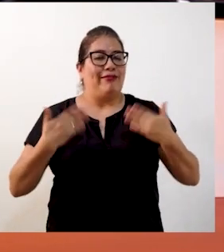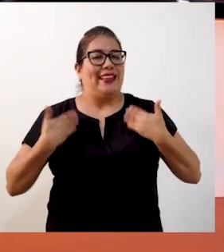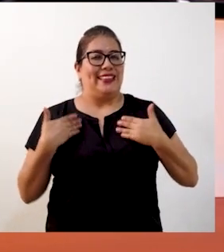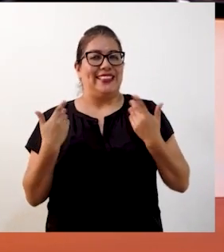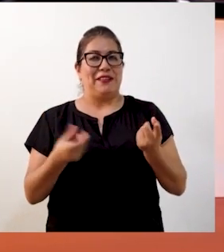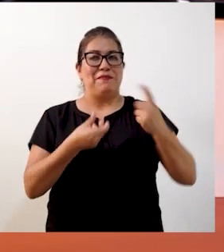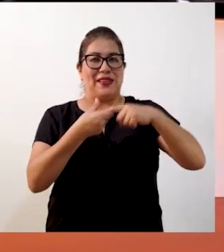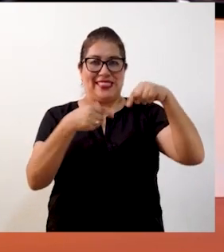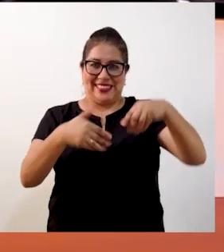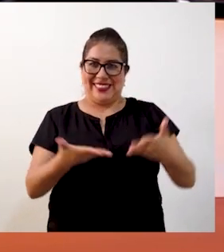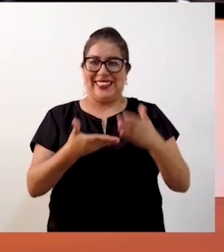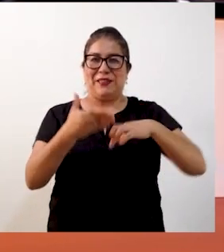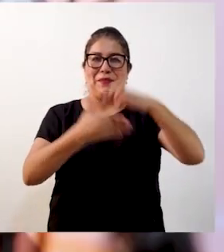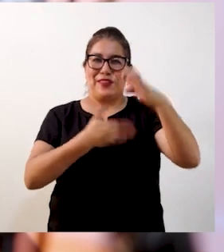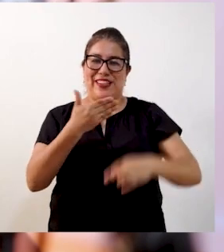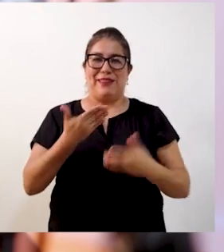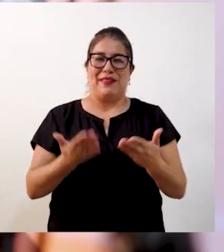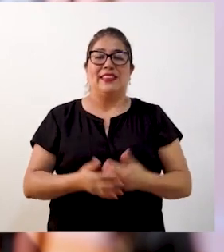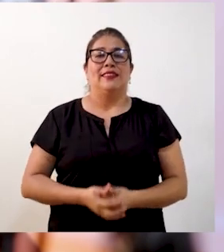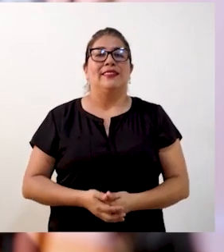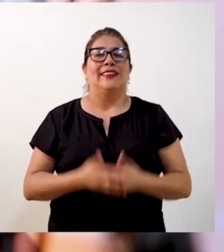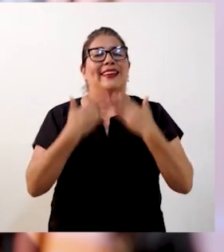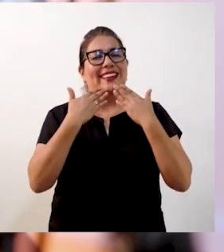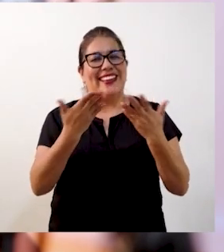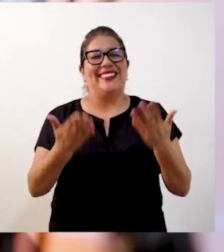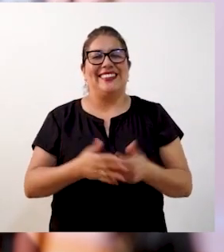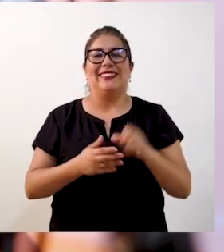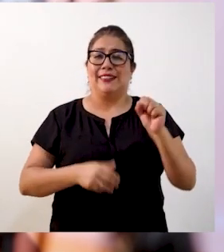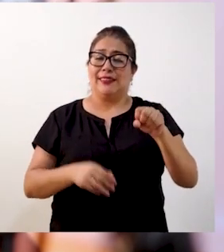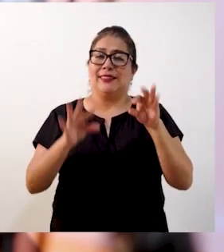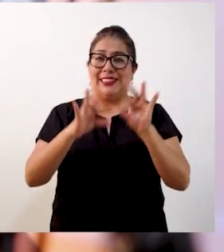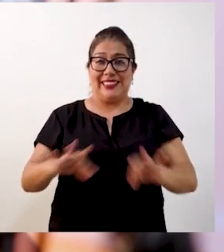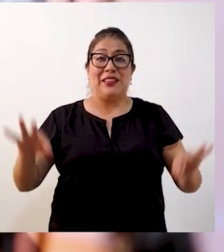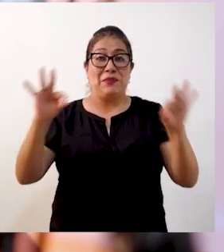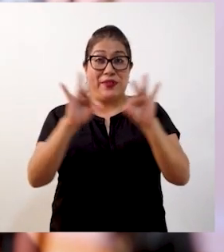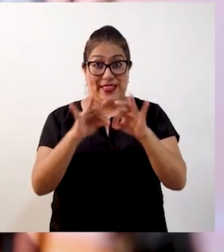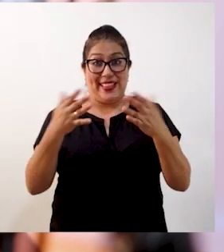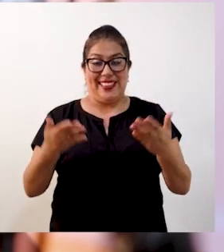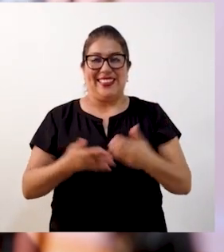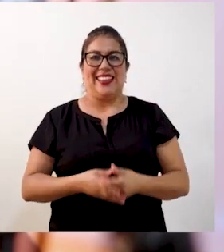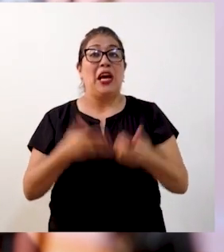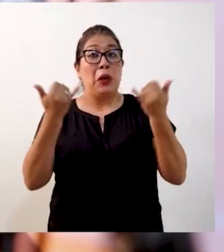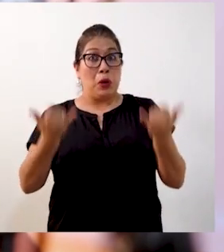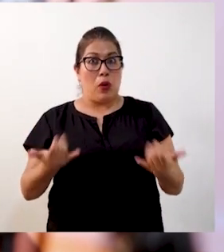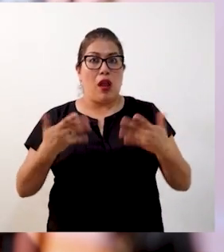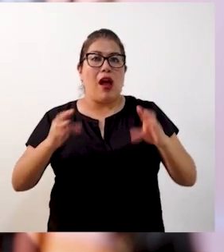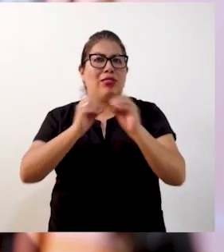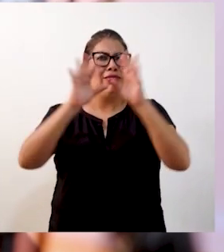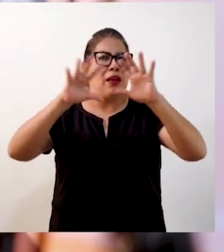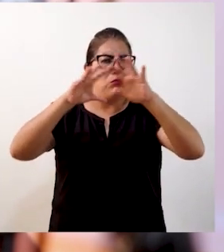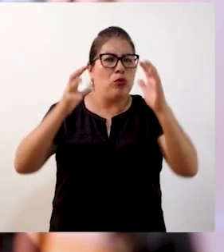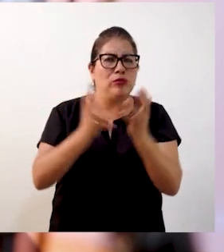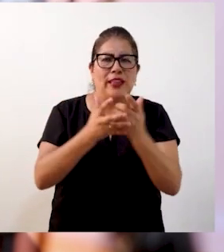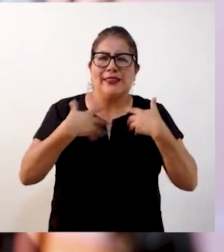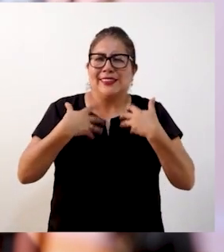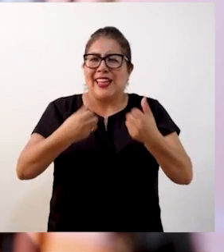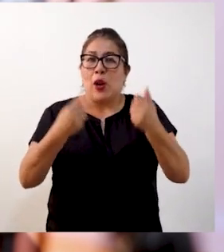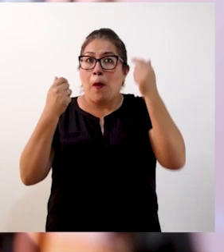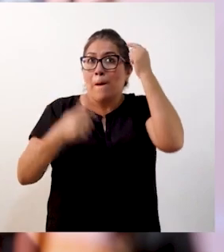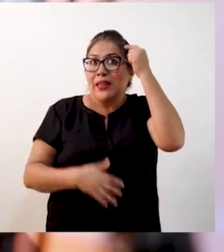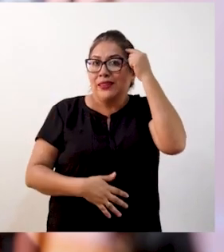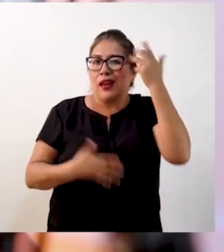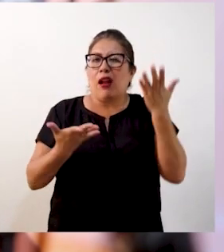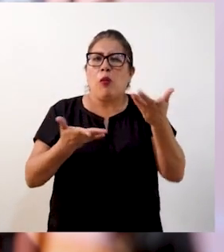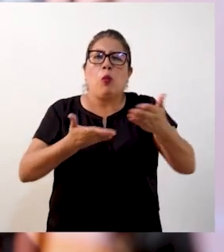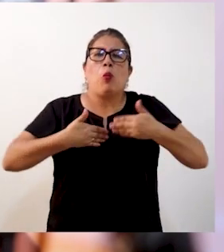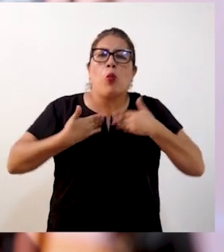de participar en su programa. Gracias, doctor. Es importante todo esto y hoy justamente Día Mundial de la Salud Mental.